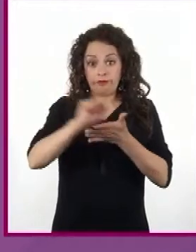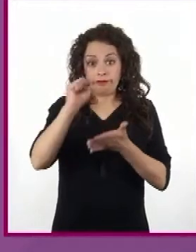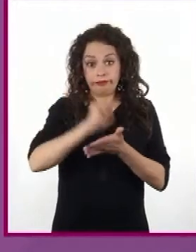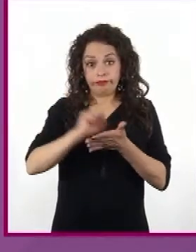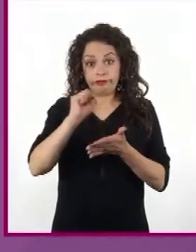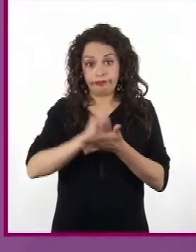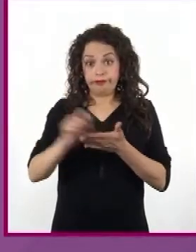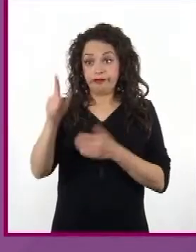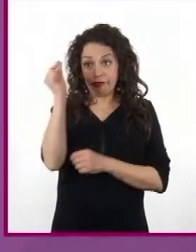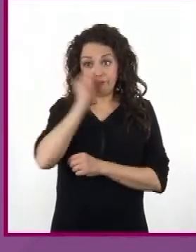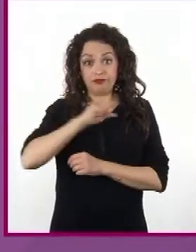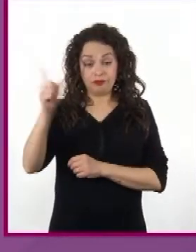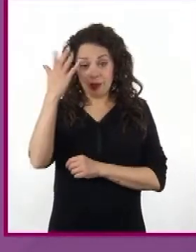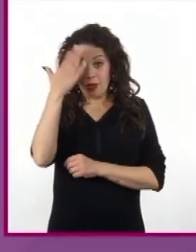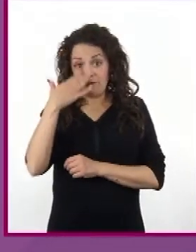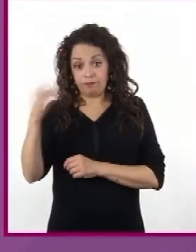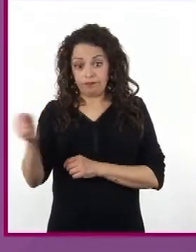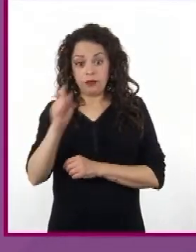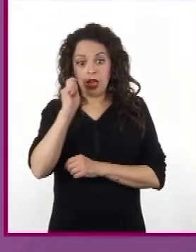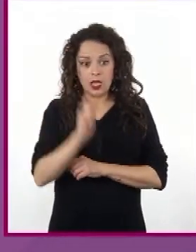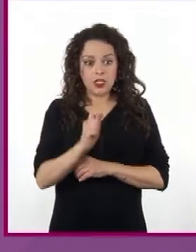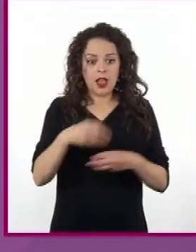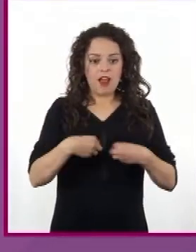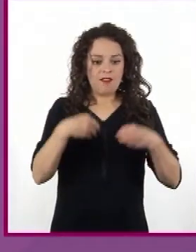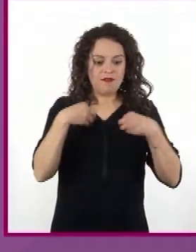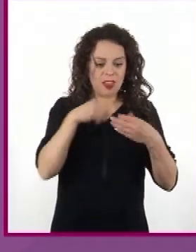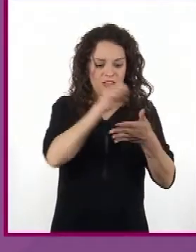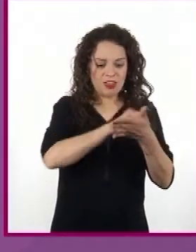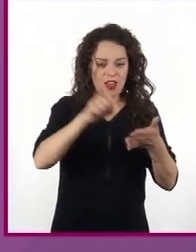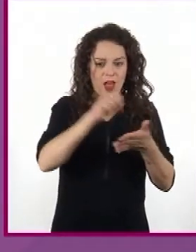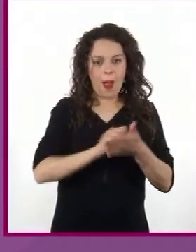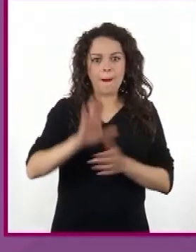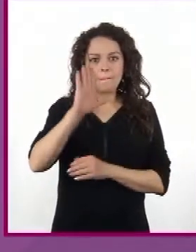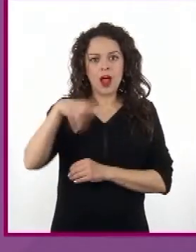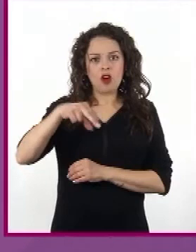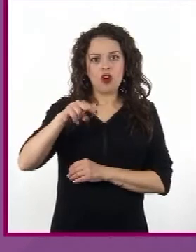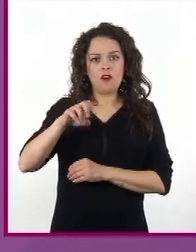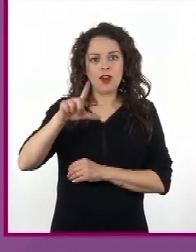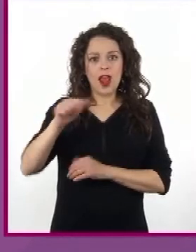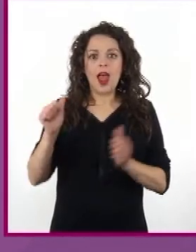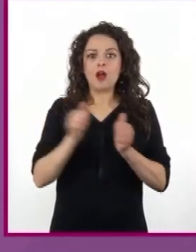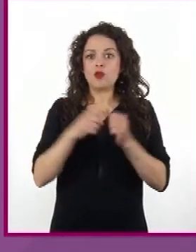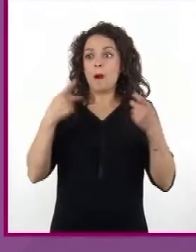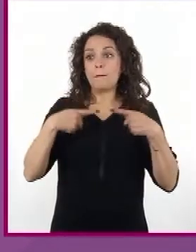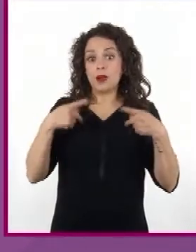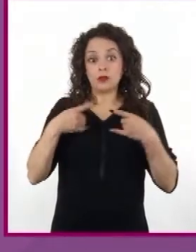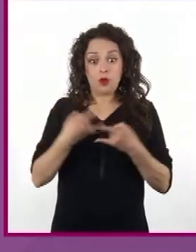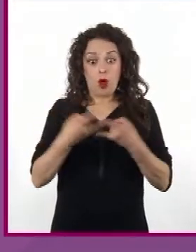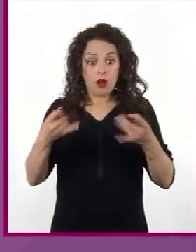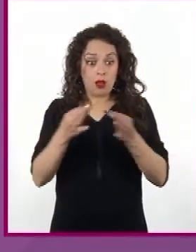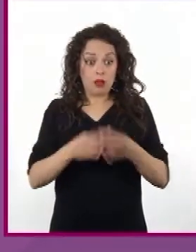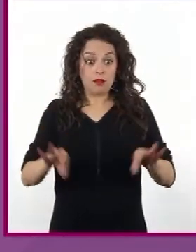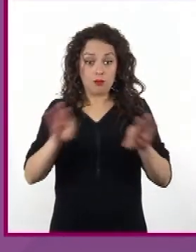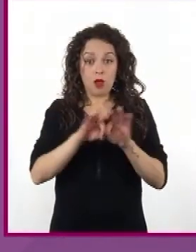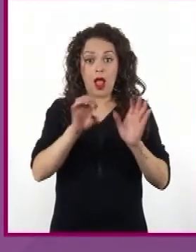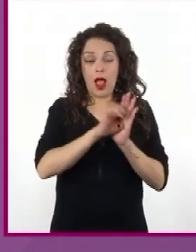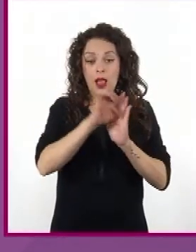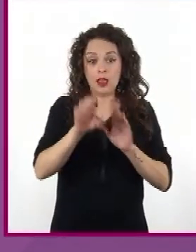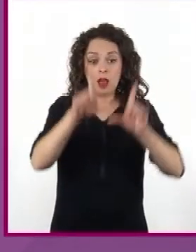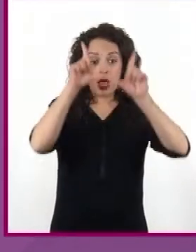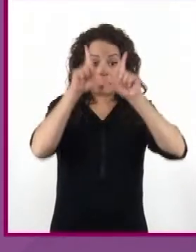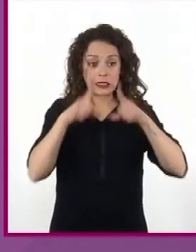sus obras que relatan la vida de forma novelada de personajes históricos, entre ellas Zapata, de